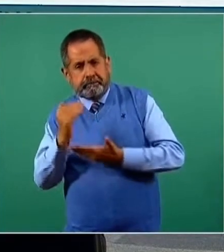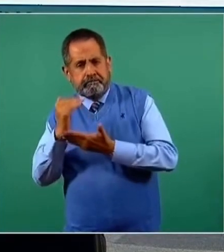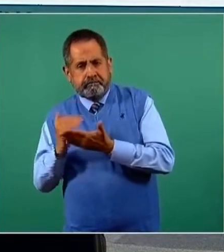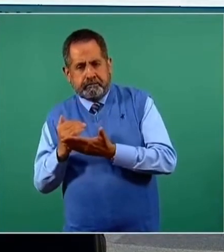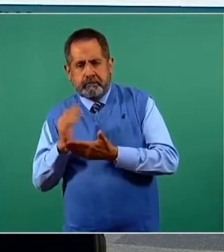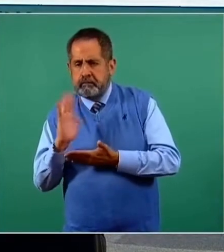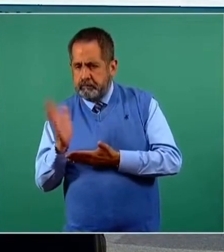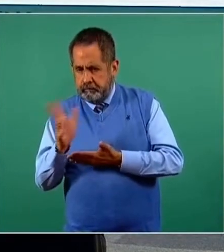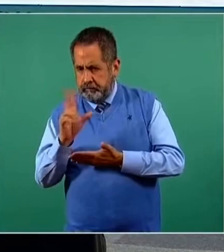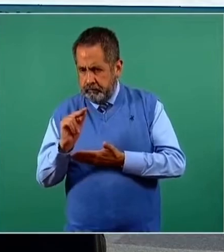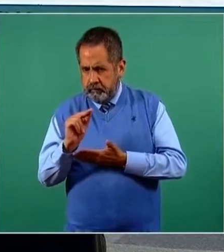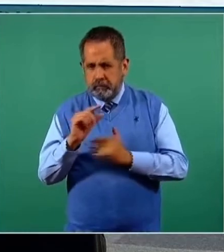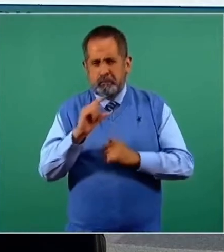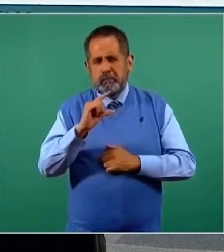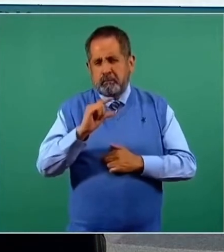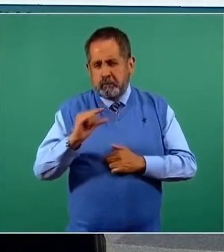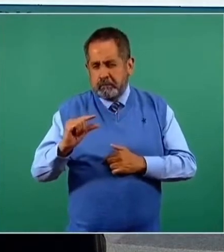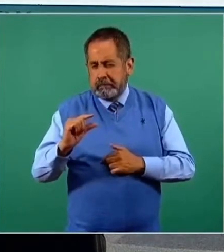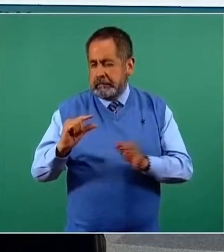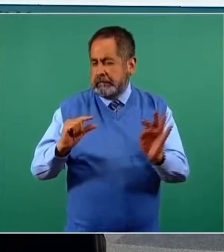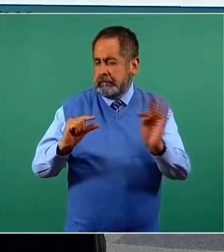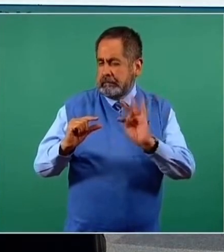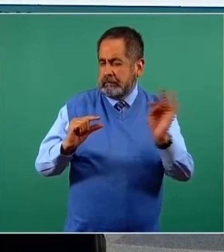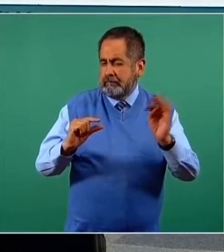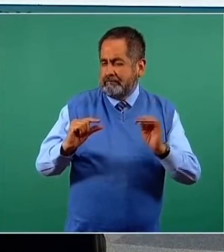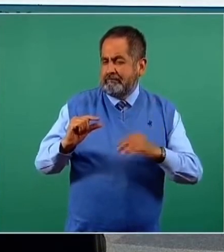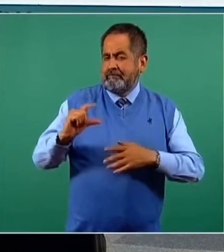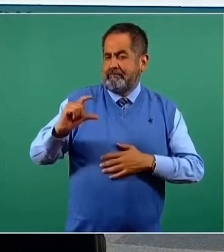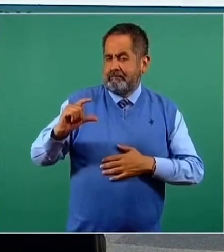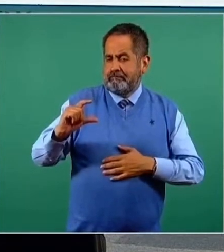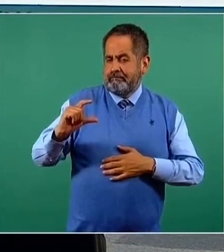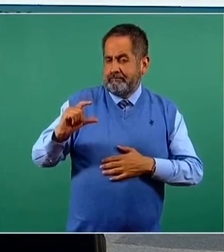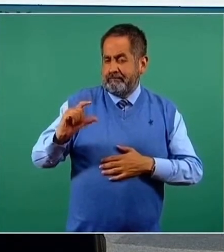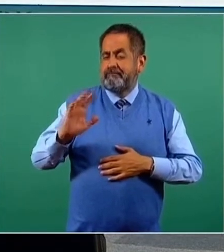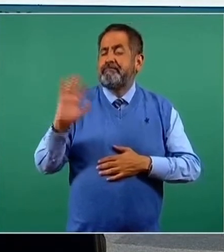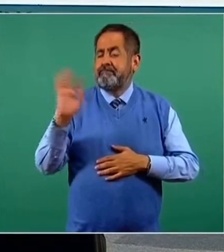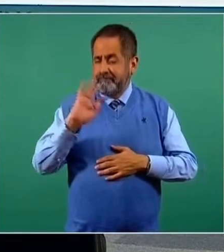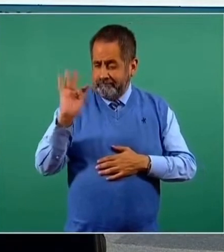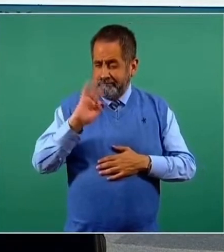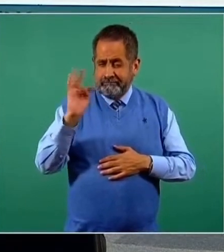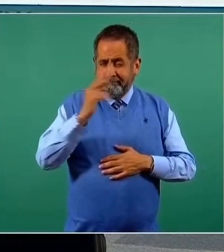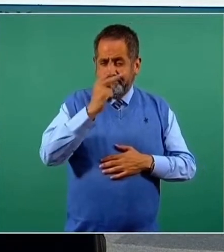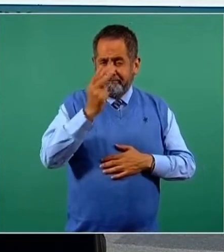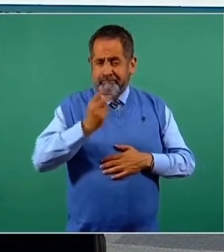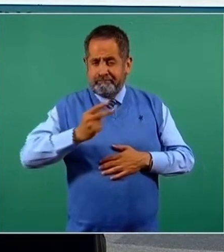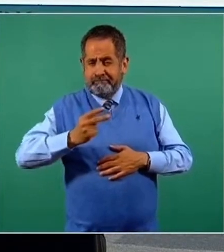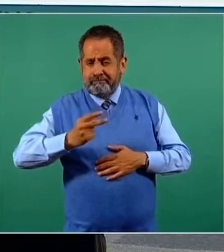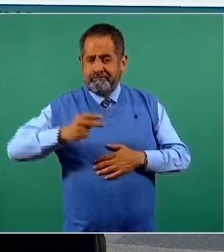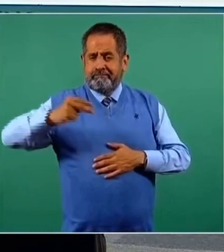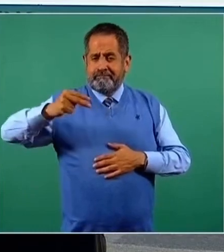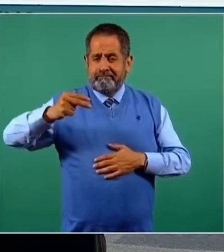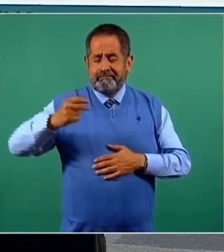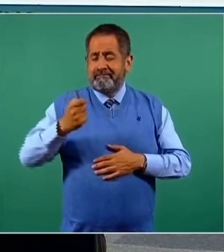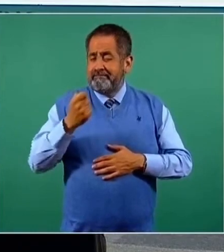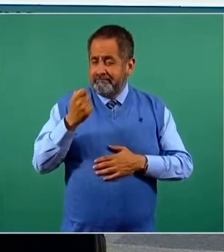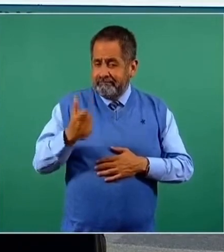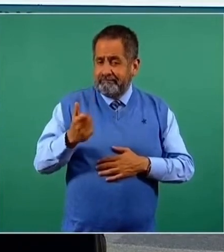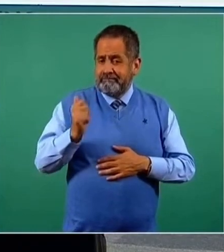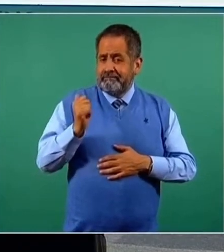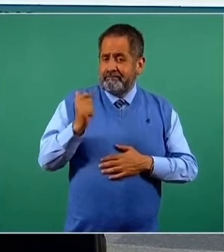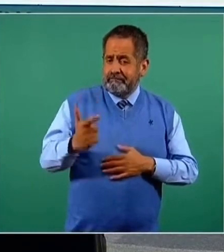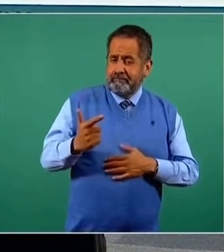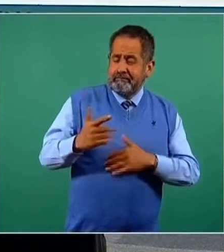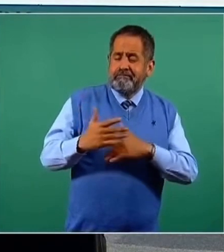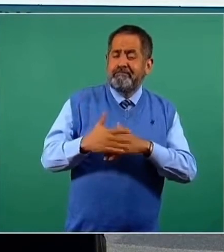ligero incremento en esta media nacional de curvas. ¿Por qué se da este comportamiento?